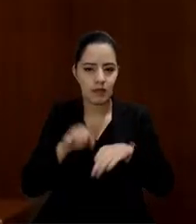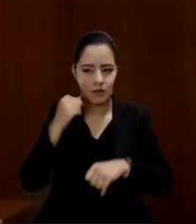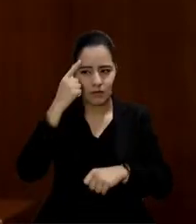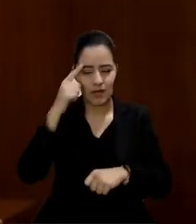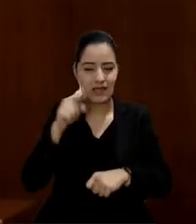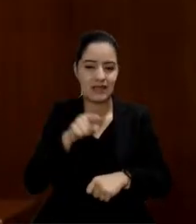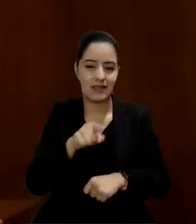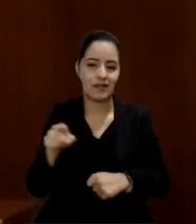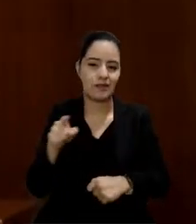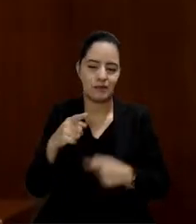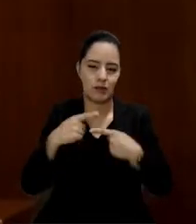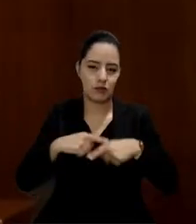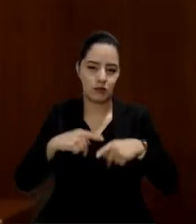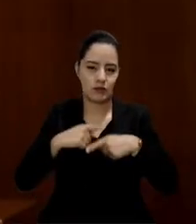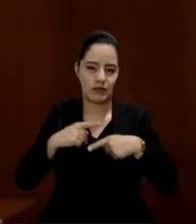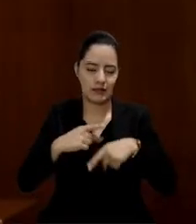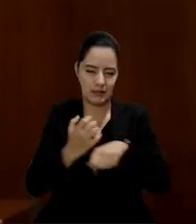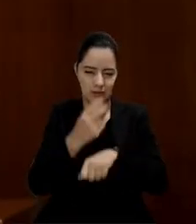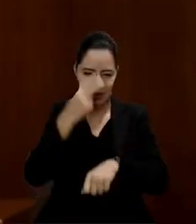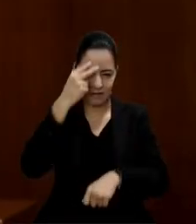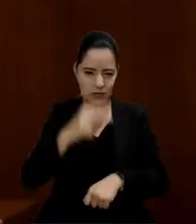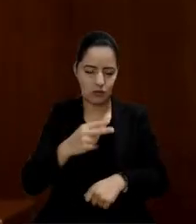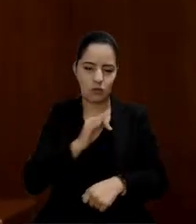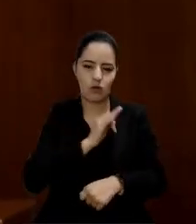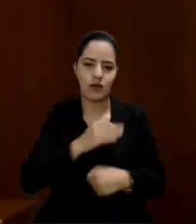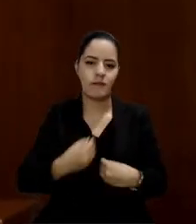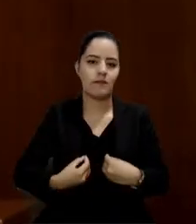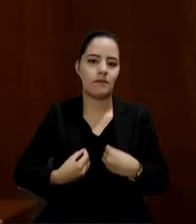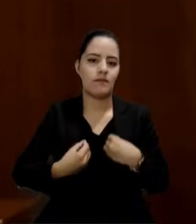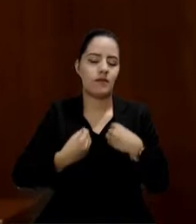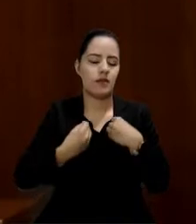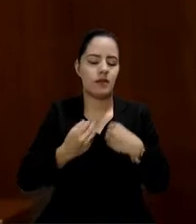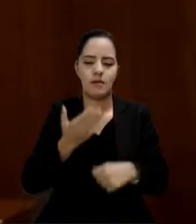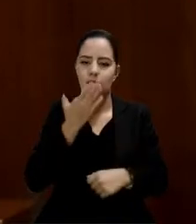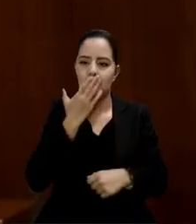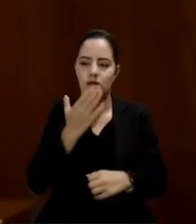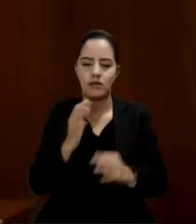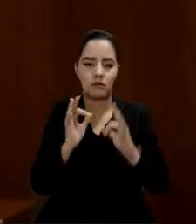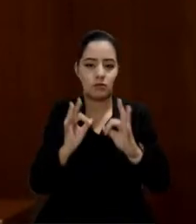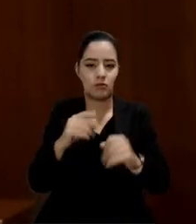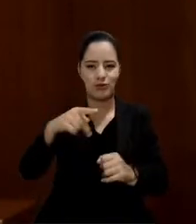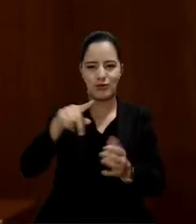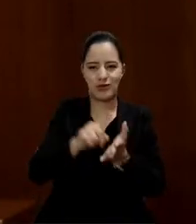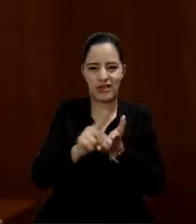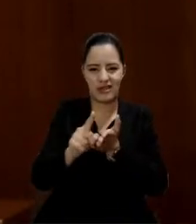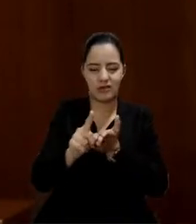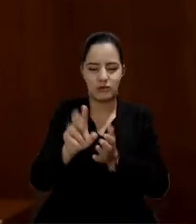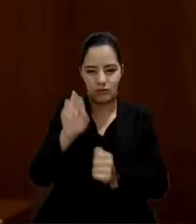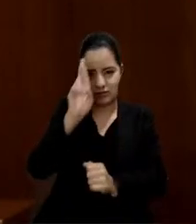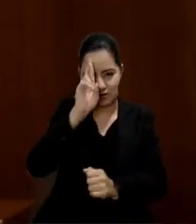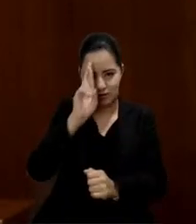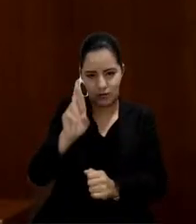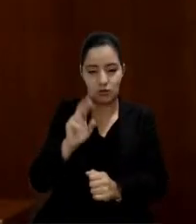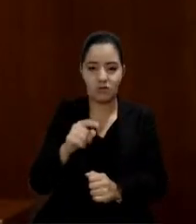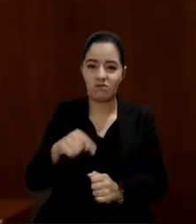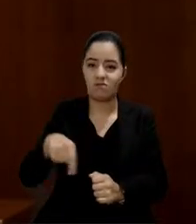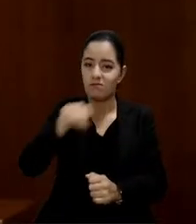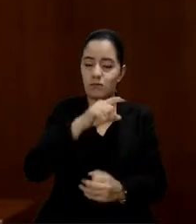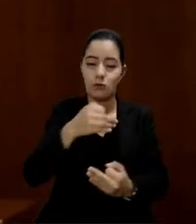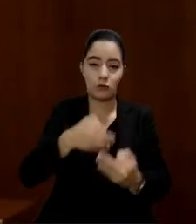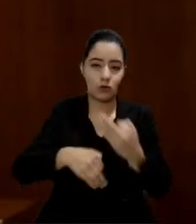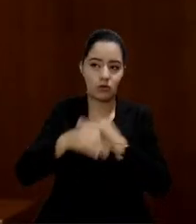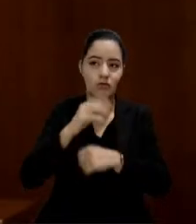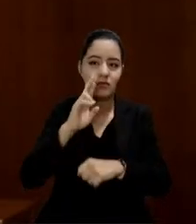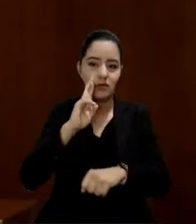una vida digna y que nuestros principales derechos sean garantizados. Todos somos responsables de que este mundo que nos